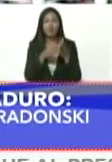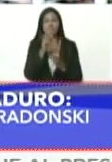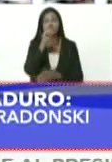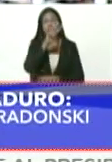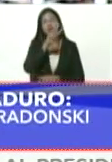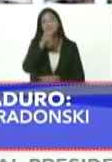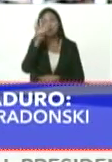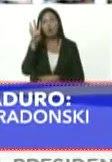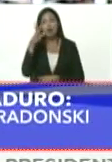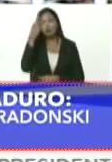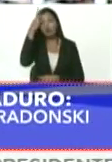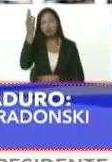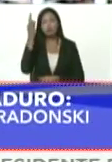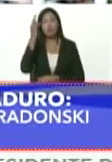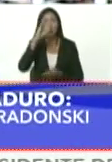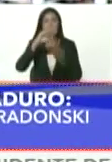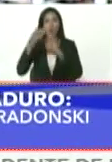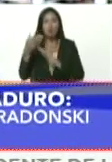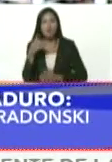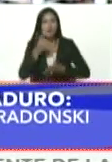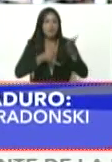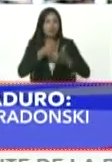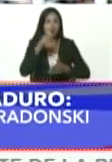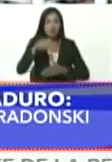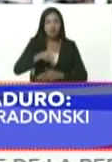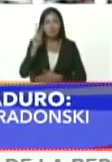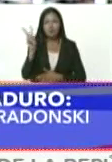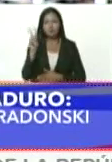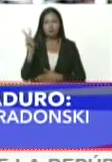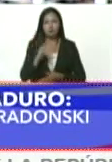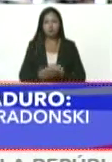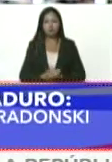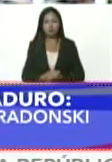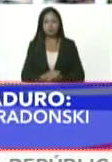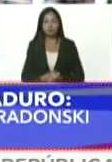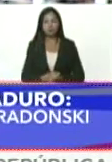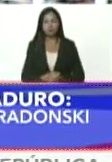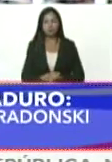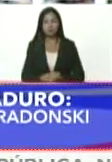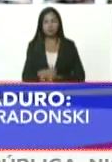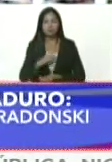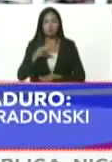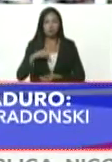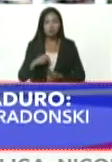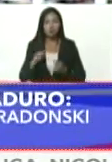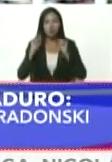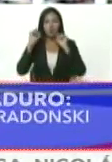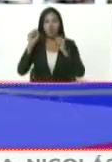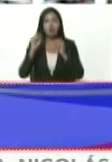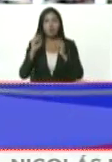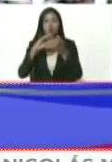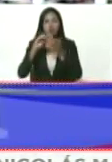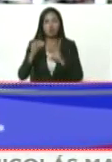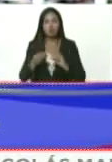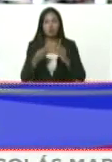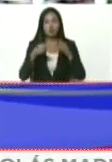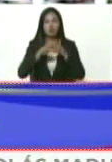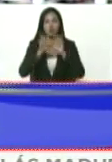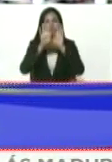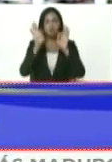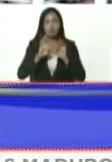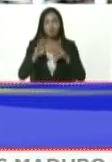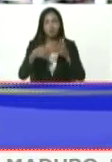48.024 consejos comunales registrados en el país. Y hemos logrado actualizar